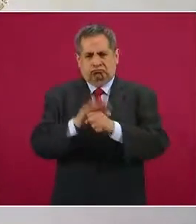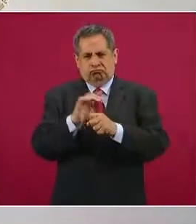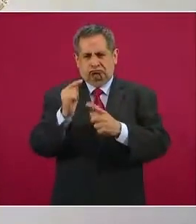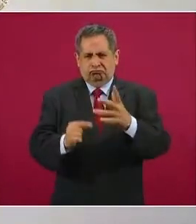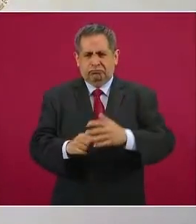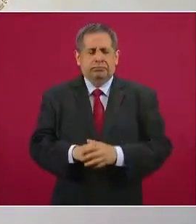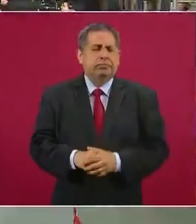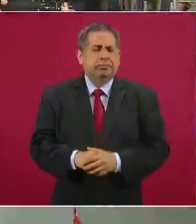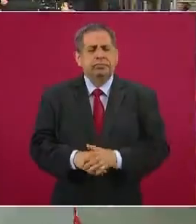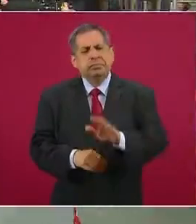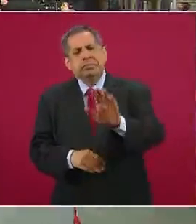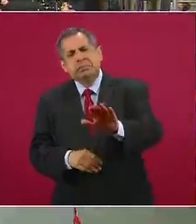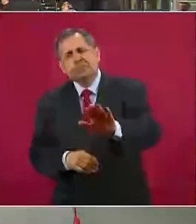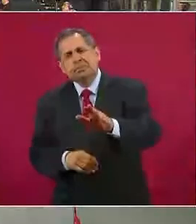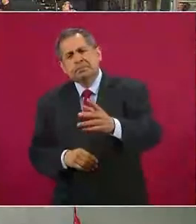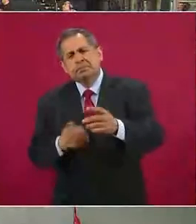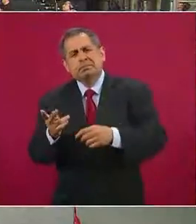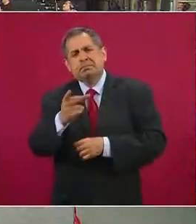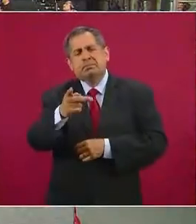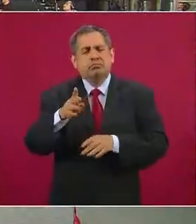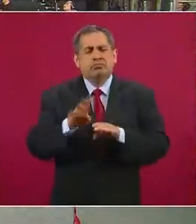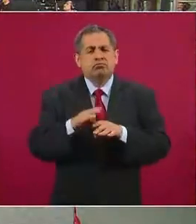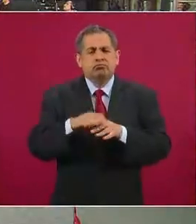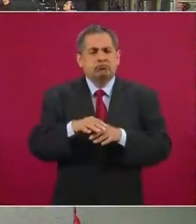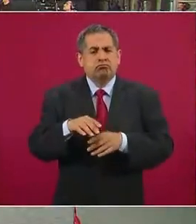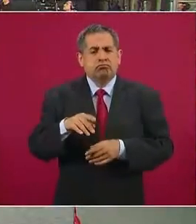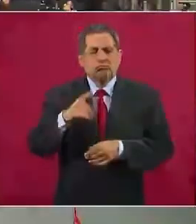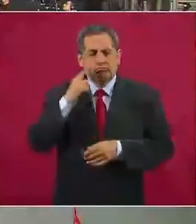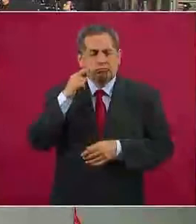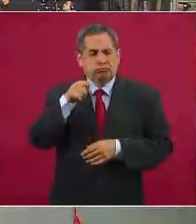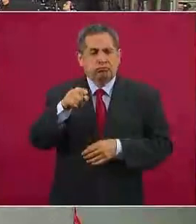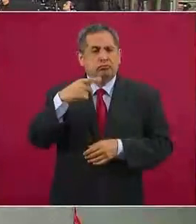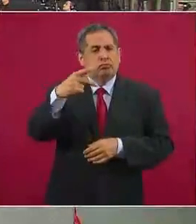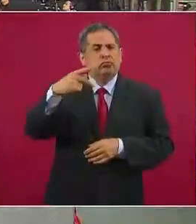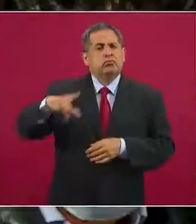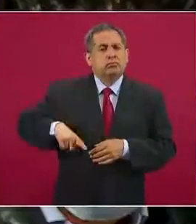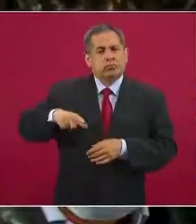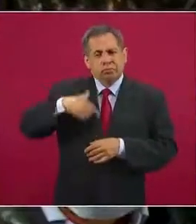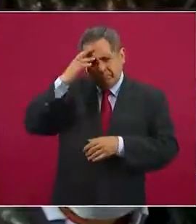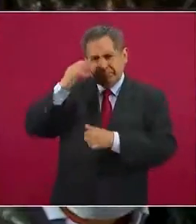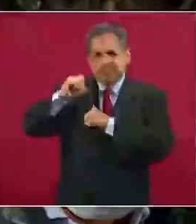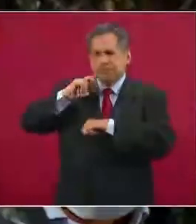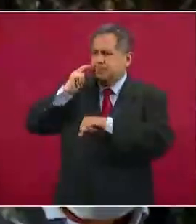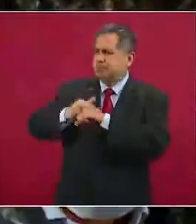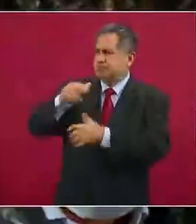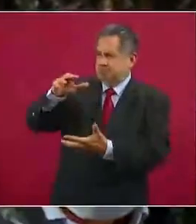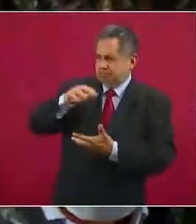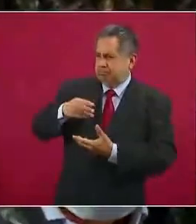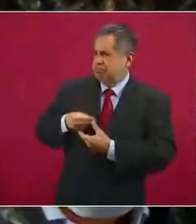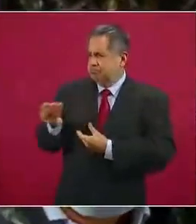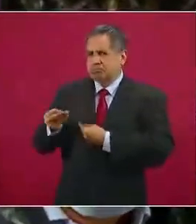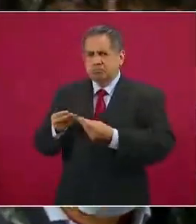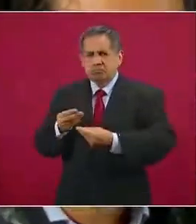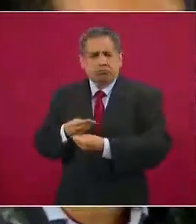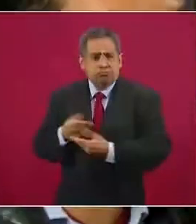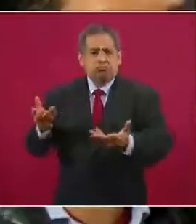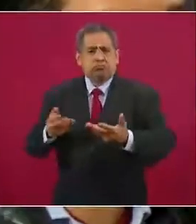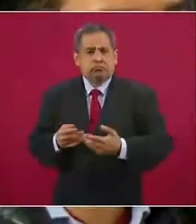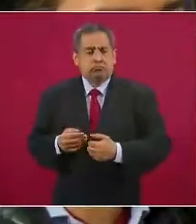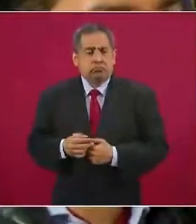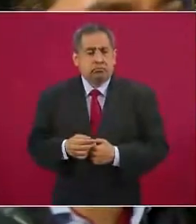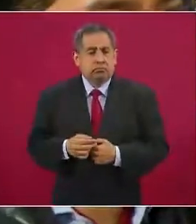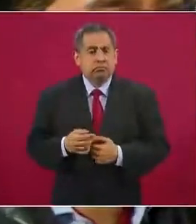nada más una precisión. La pregunta era en el sentido de la distribuidora, usted que anunció su gobierno precisamente para este asunto de distribuir a nivel nacional. Para